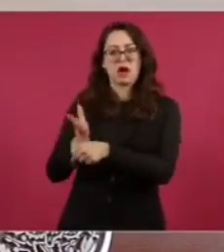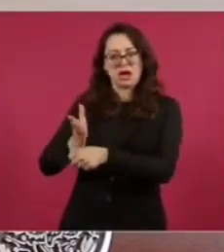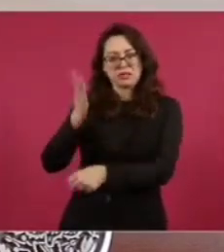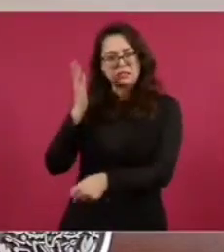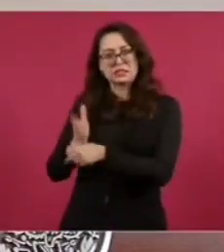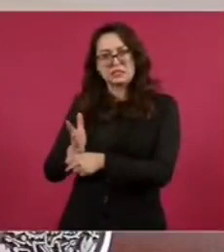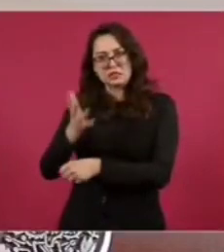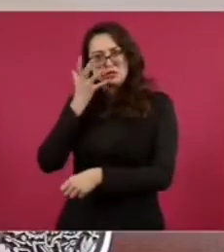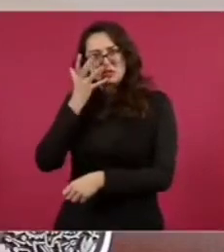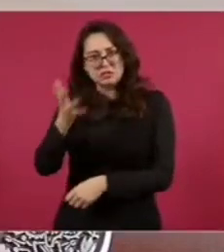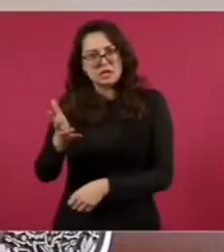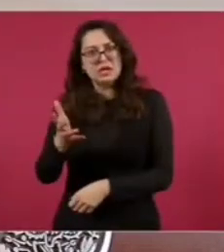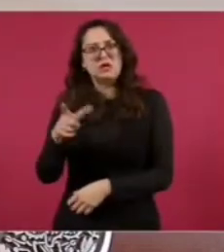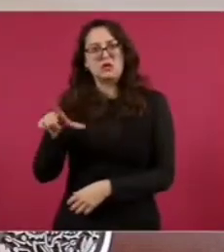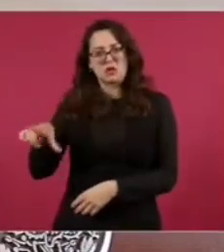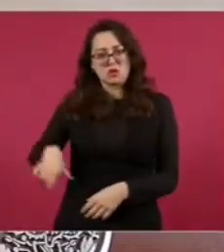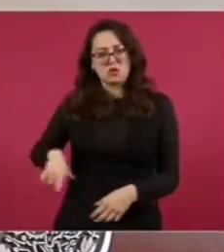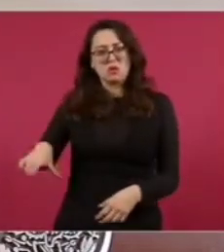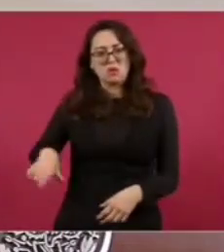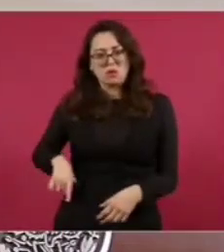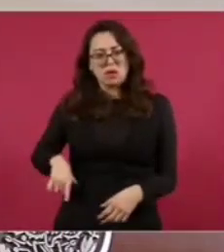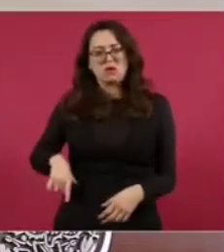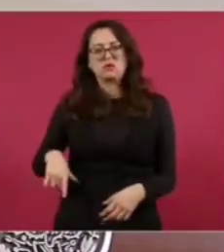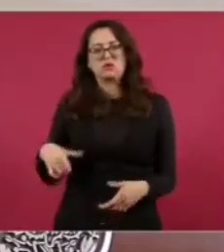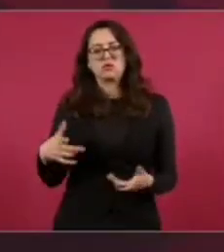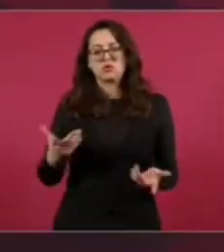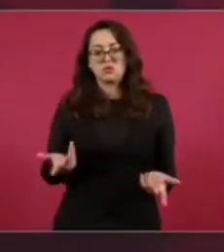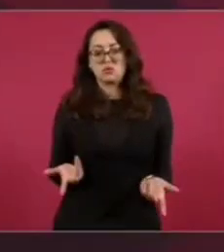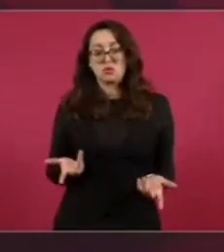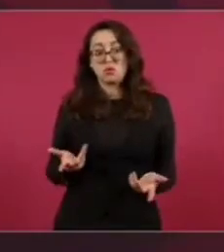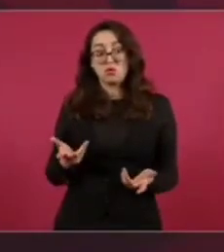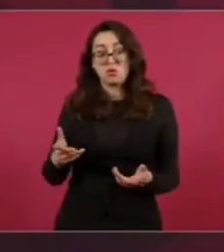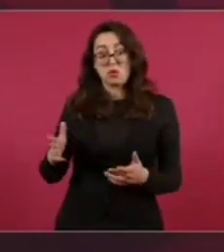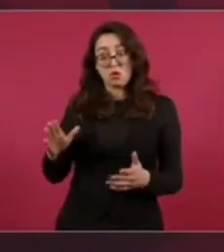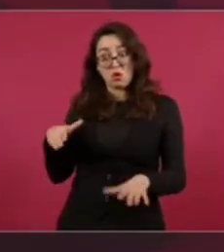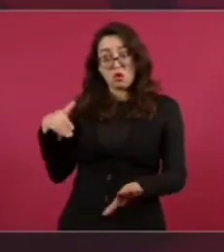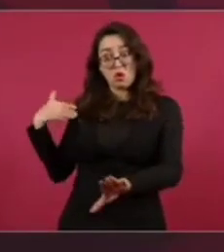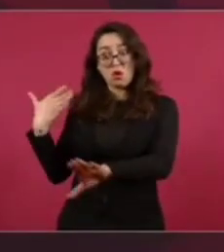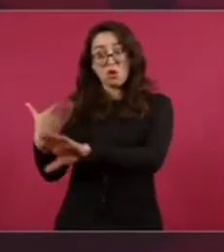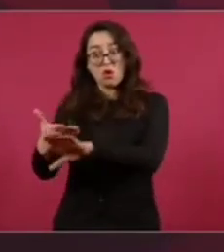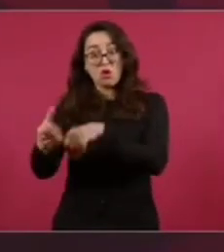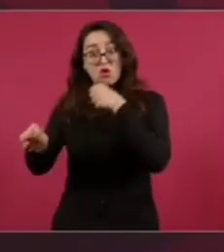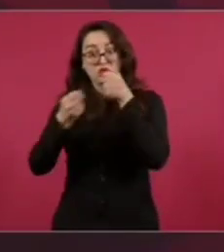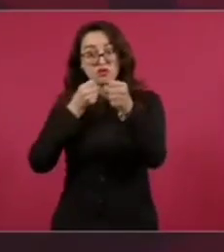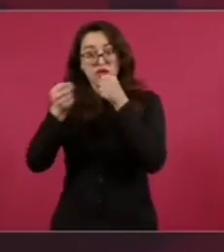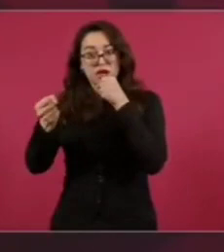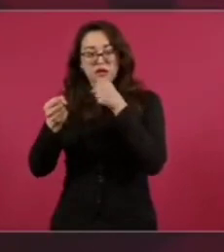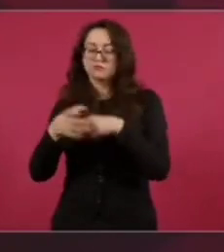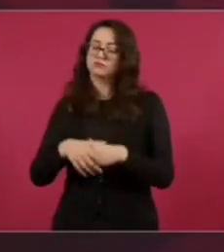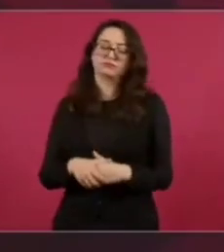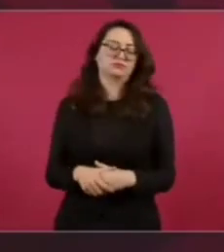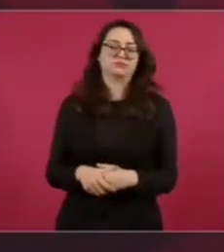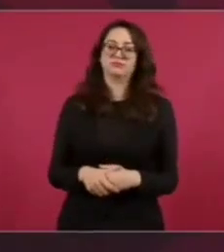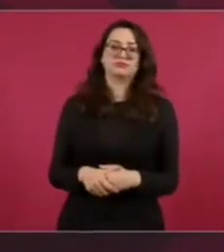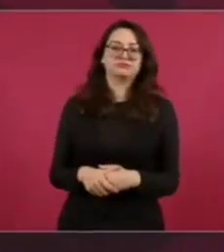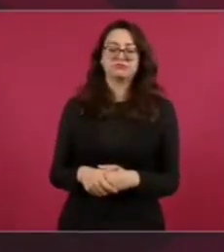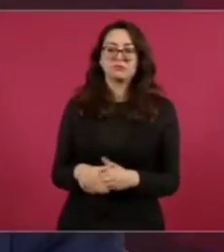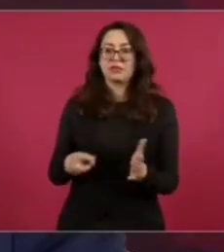El Estado en México no es violador de derechos humanos, como sucedía